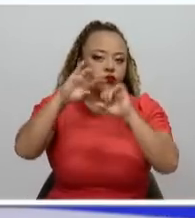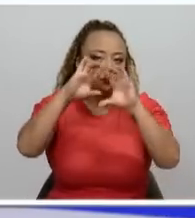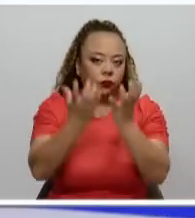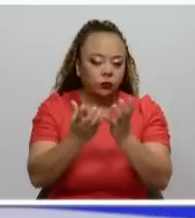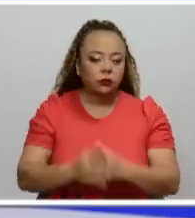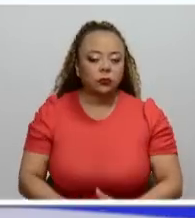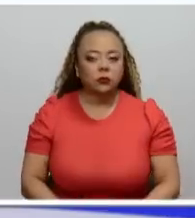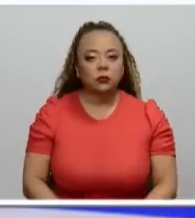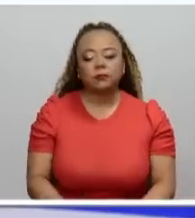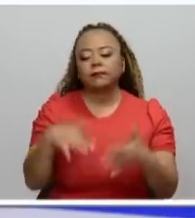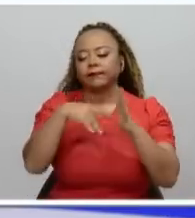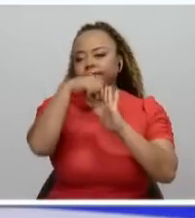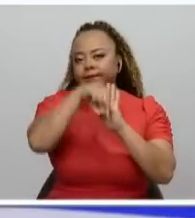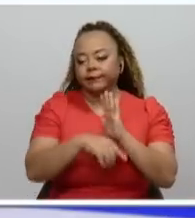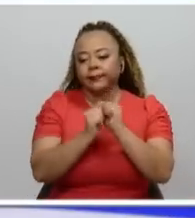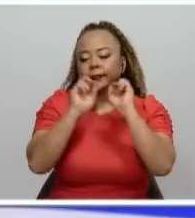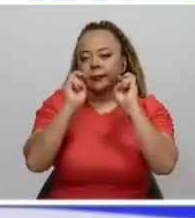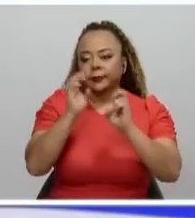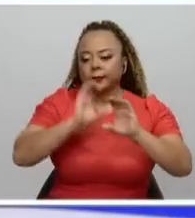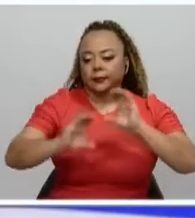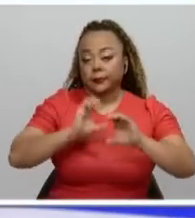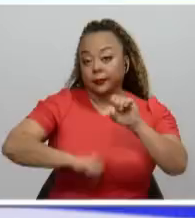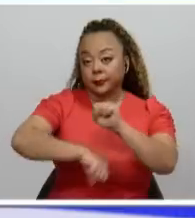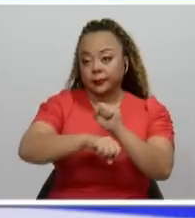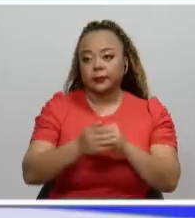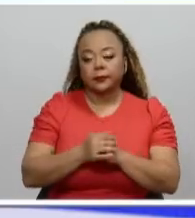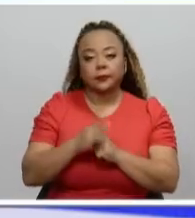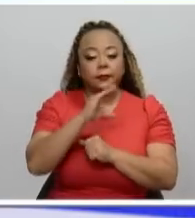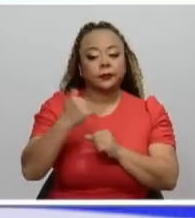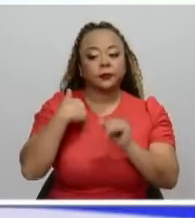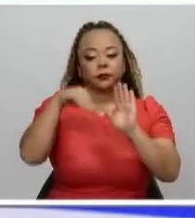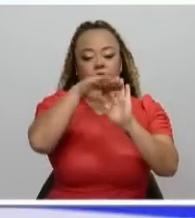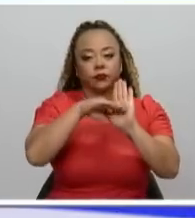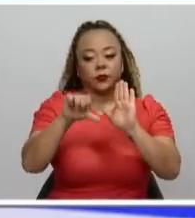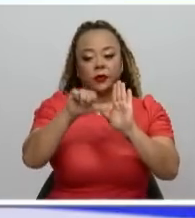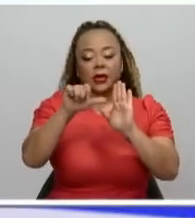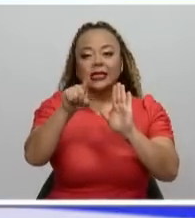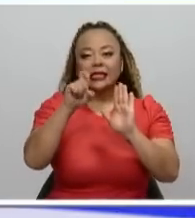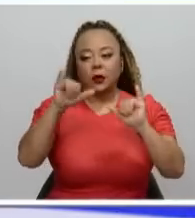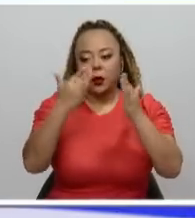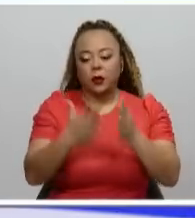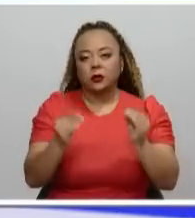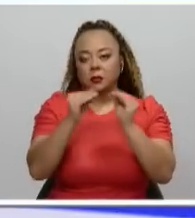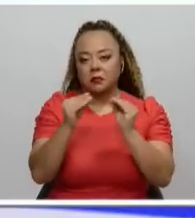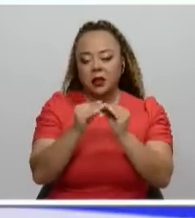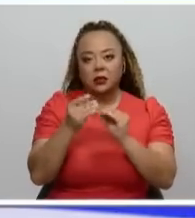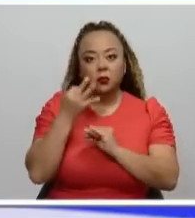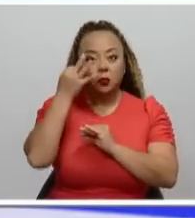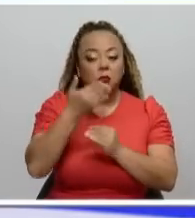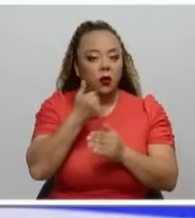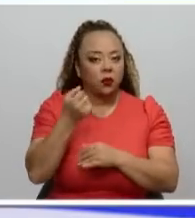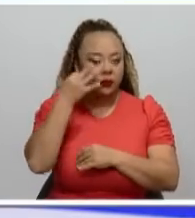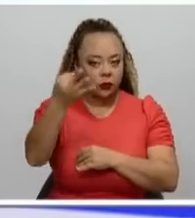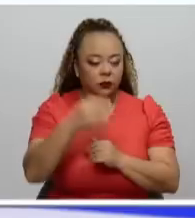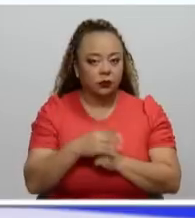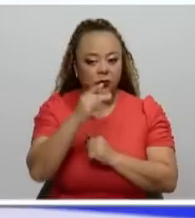donde se estudia fondo incluso con temas científicos del fútbol y se da hoy una lista de los 100 jugadores más prometedores del mundo y staron Suárez En